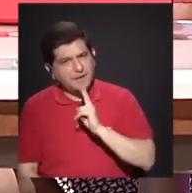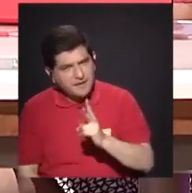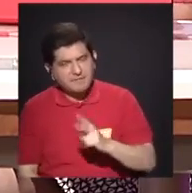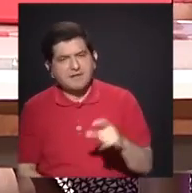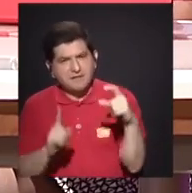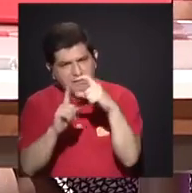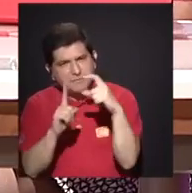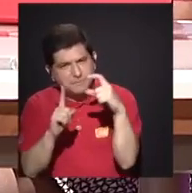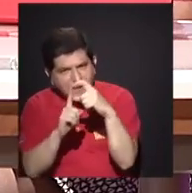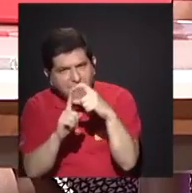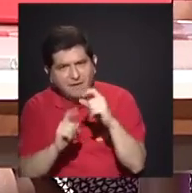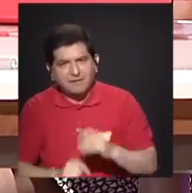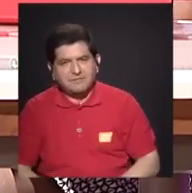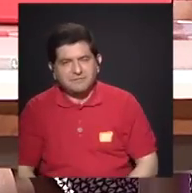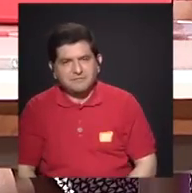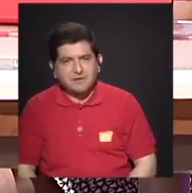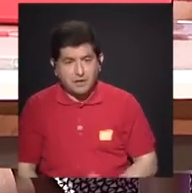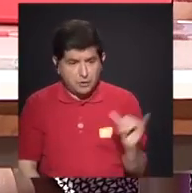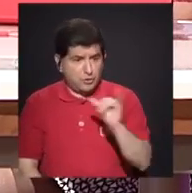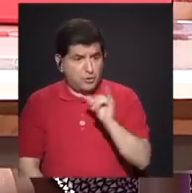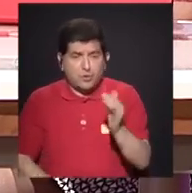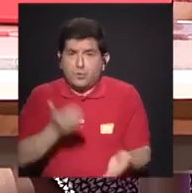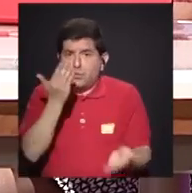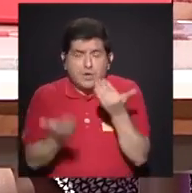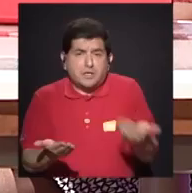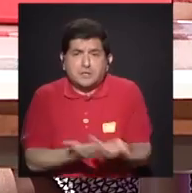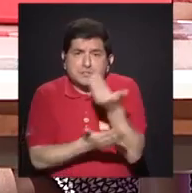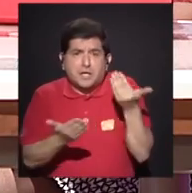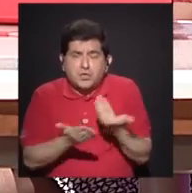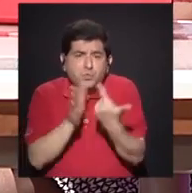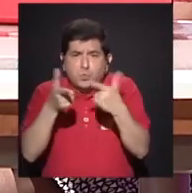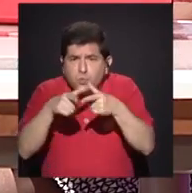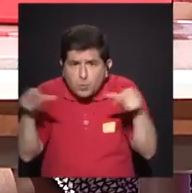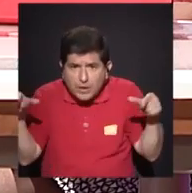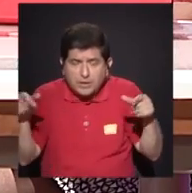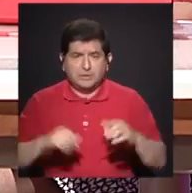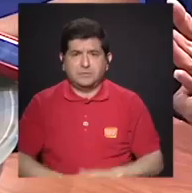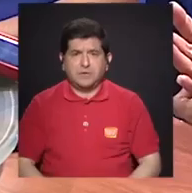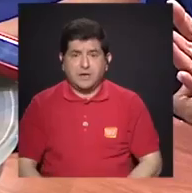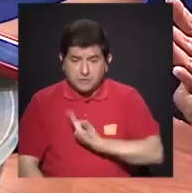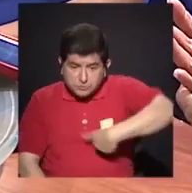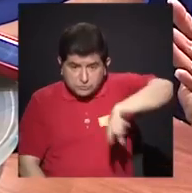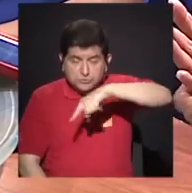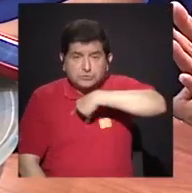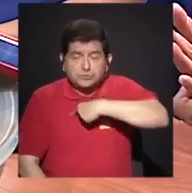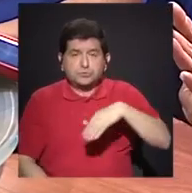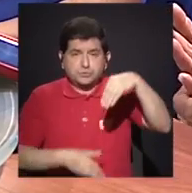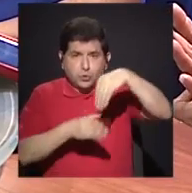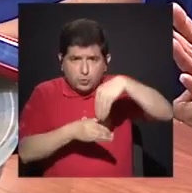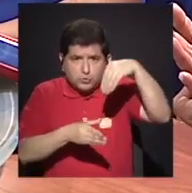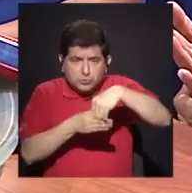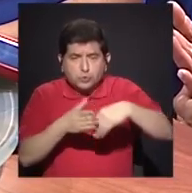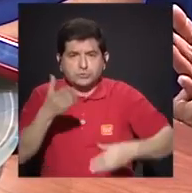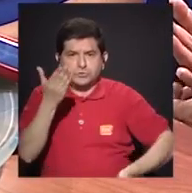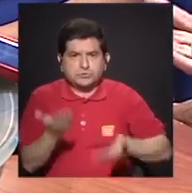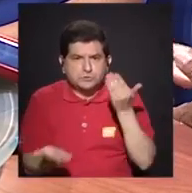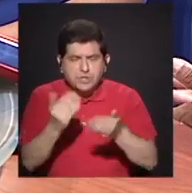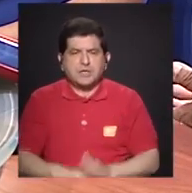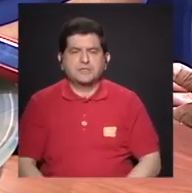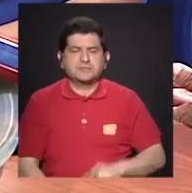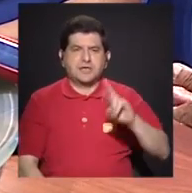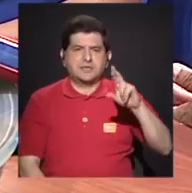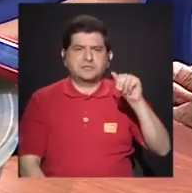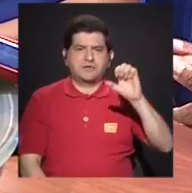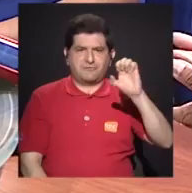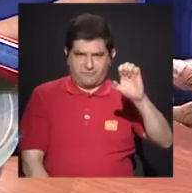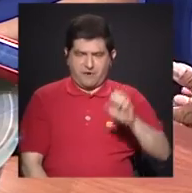hay palabras que también son nuevas en nuestra lengua y que las hemos incorporado y que posiblemente la Real